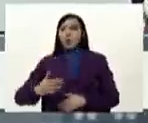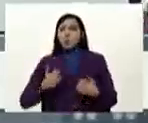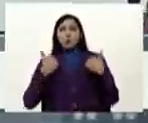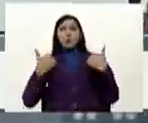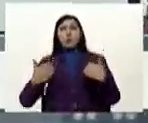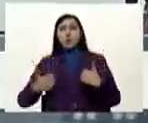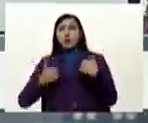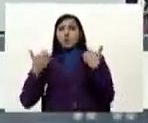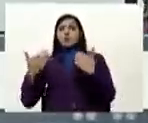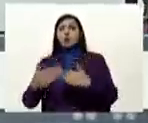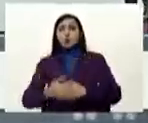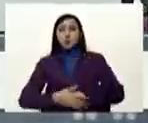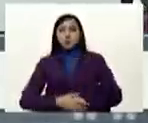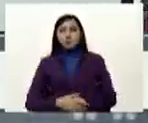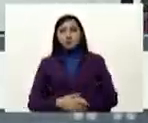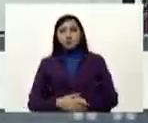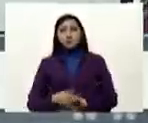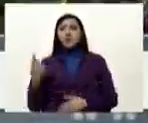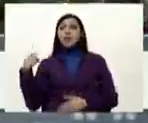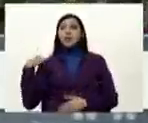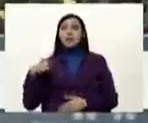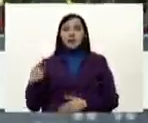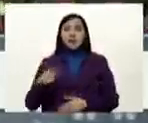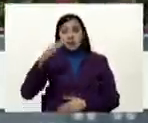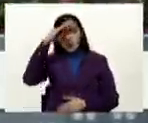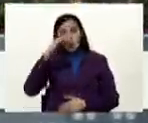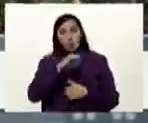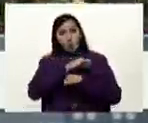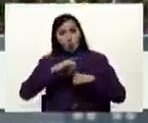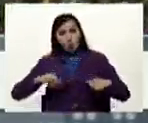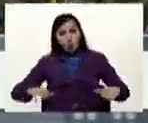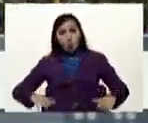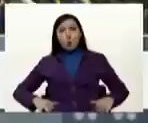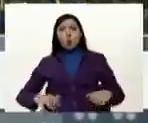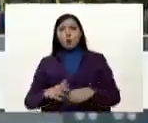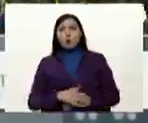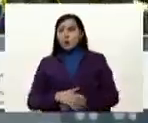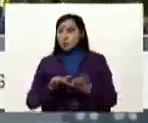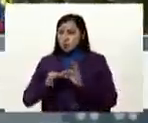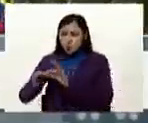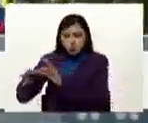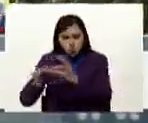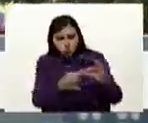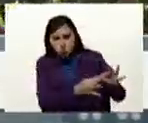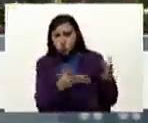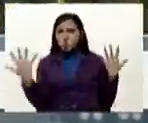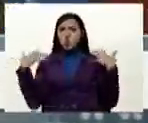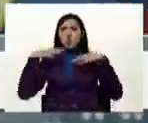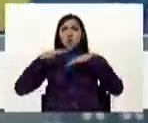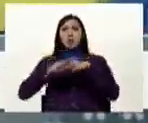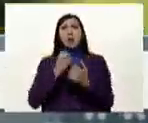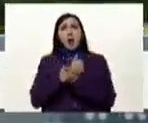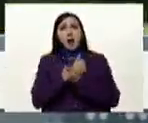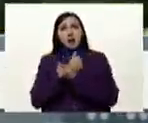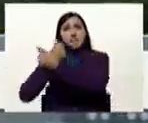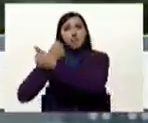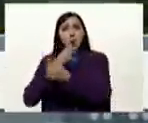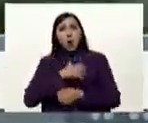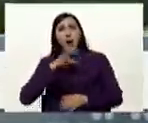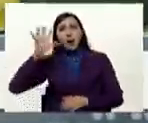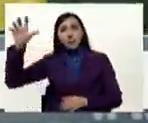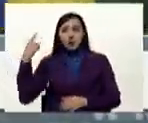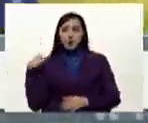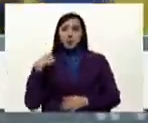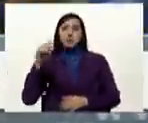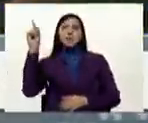sacrificio que tiene la Fuerza Armada Nacional Bolivariana, de la unión y la cohesión, del amor a la patria que tiene la